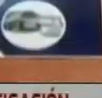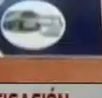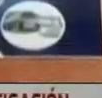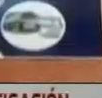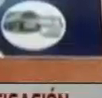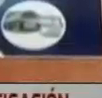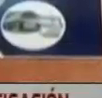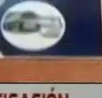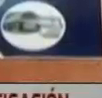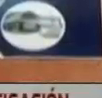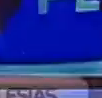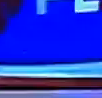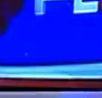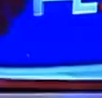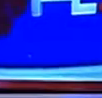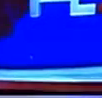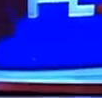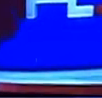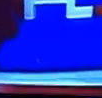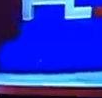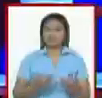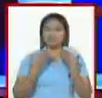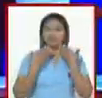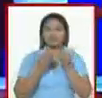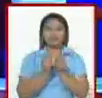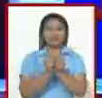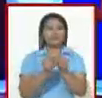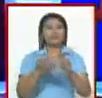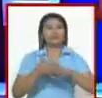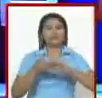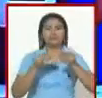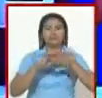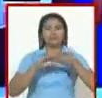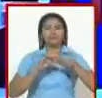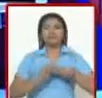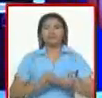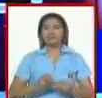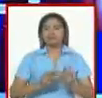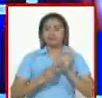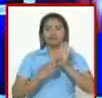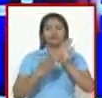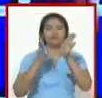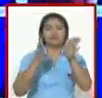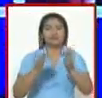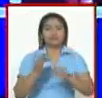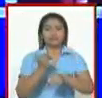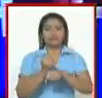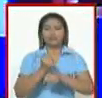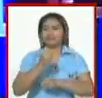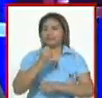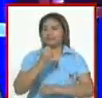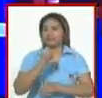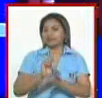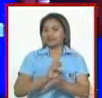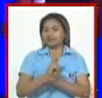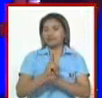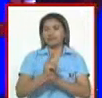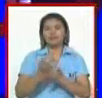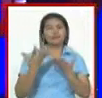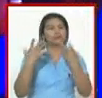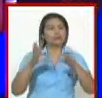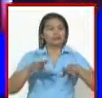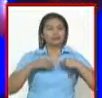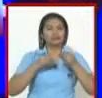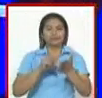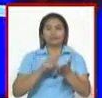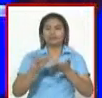fiscalía aún continúa muchas gracias por su compañía vamos a contarles ahora que los representantes de las iglesias evangélicas rechazan un proyecto